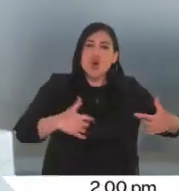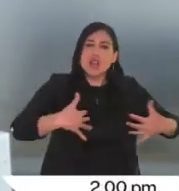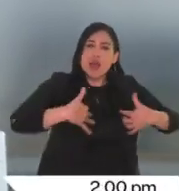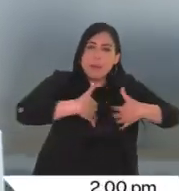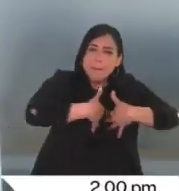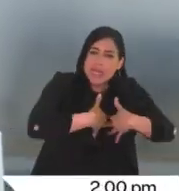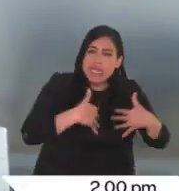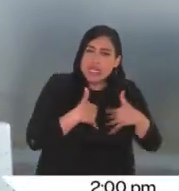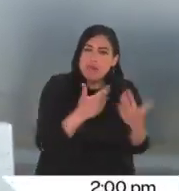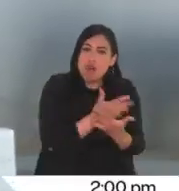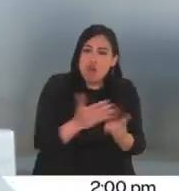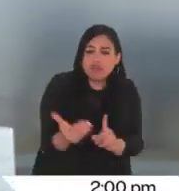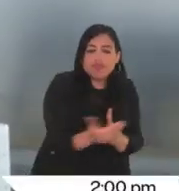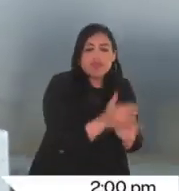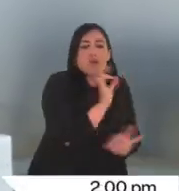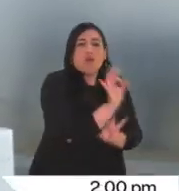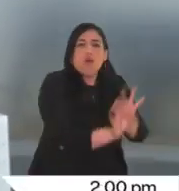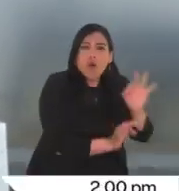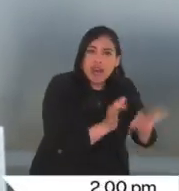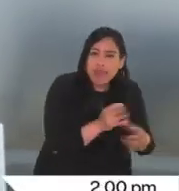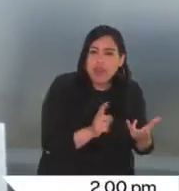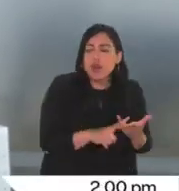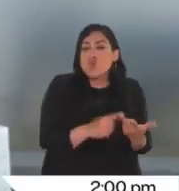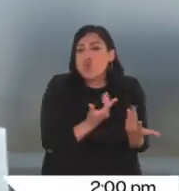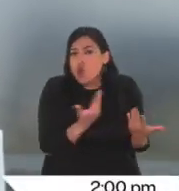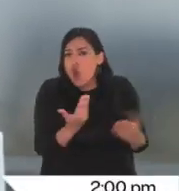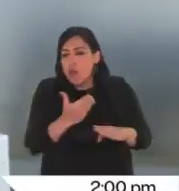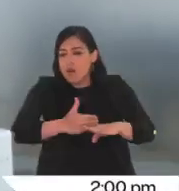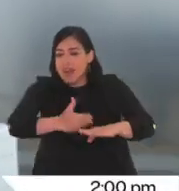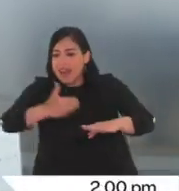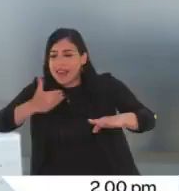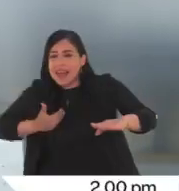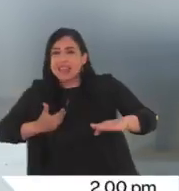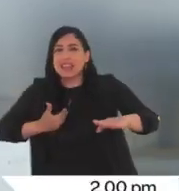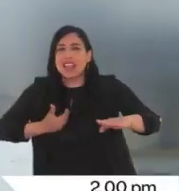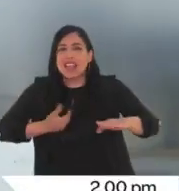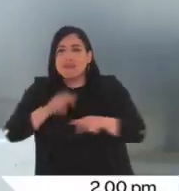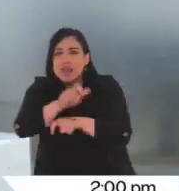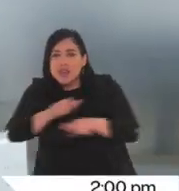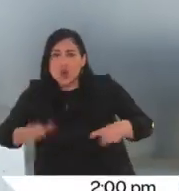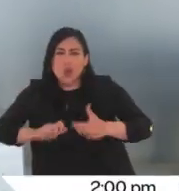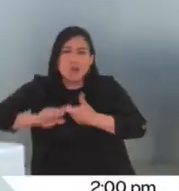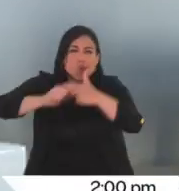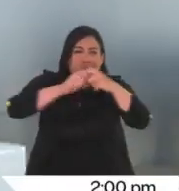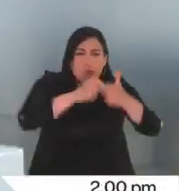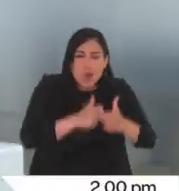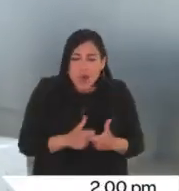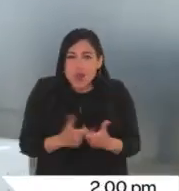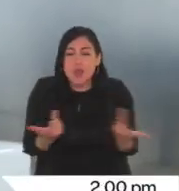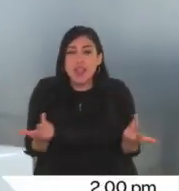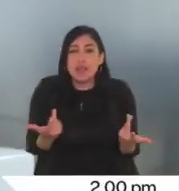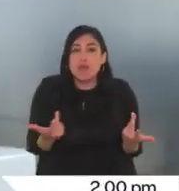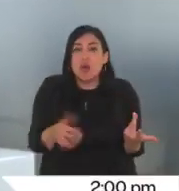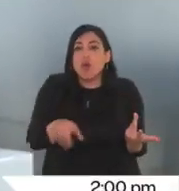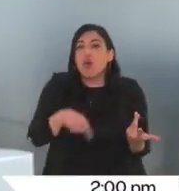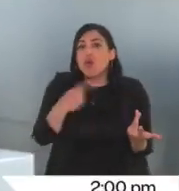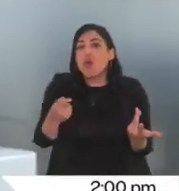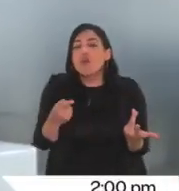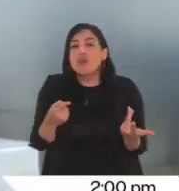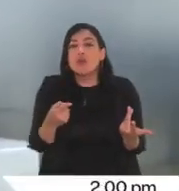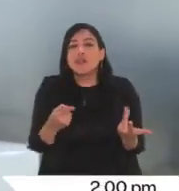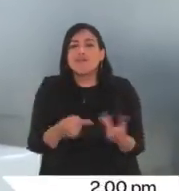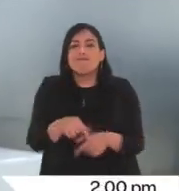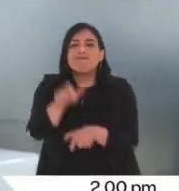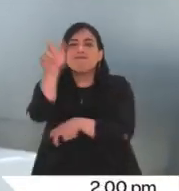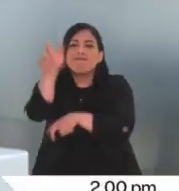reducir la demanda como prevenir de consumo problemático y del otro lado de tener una respuesta más